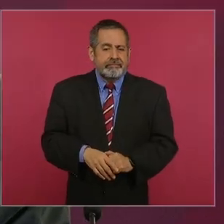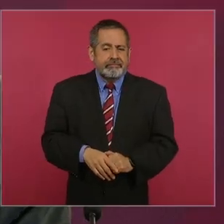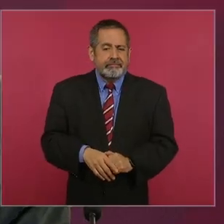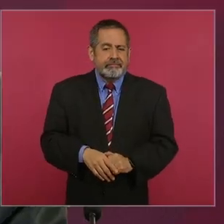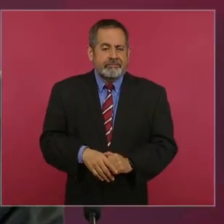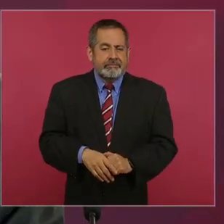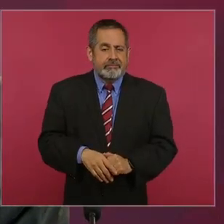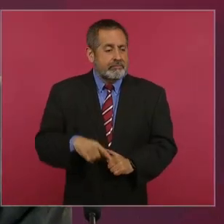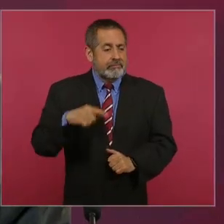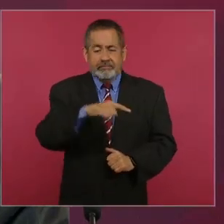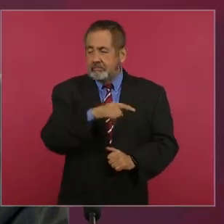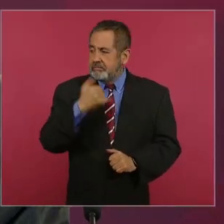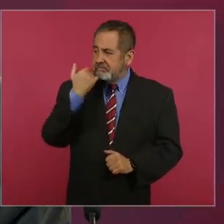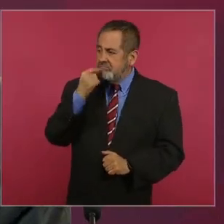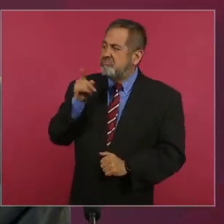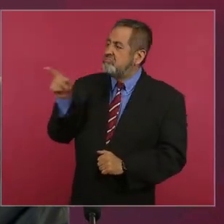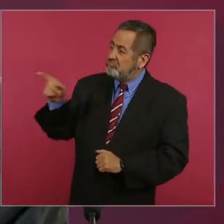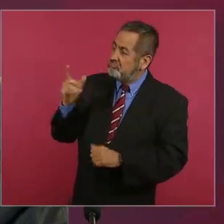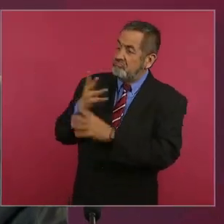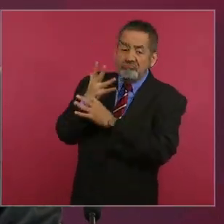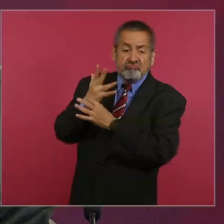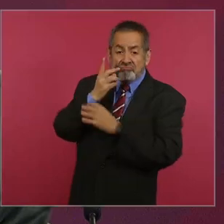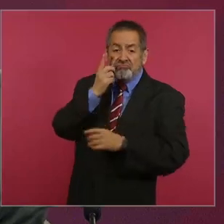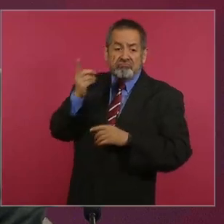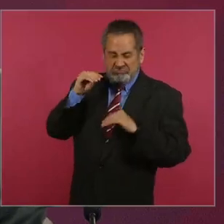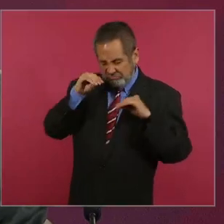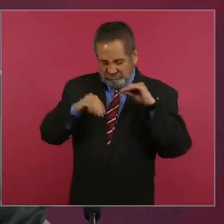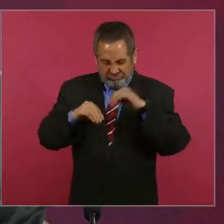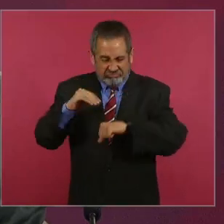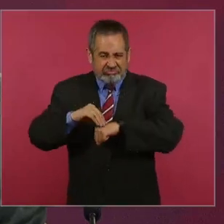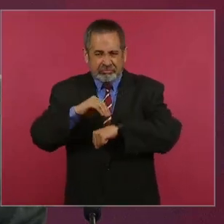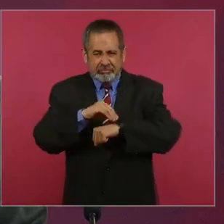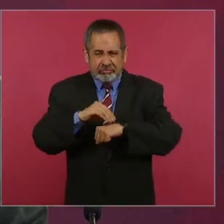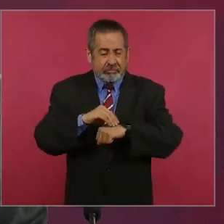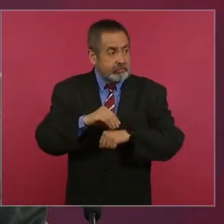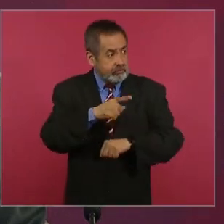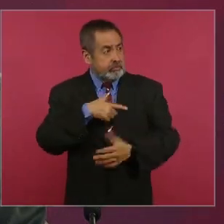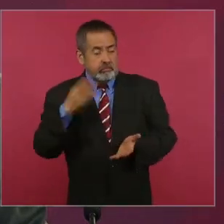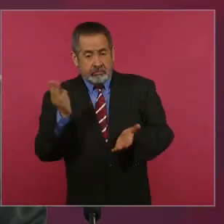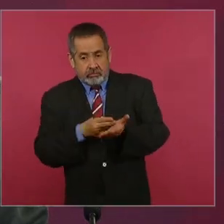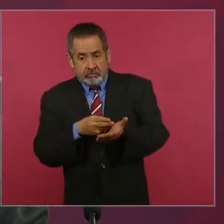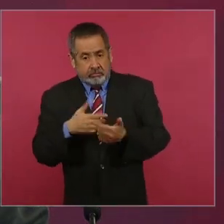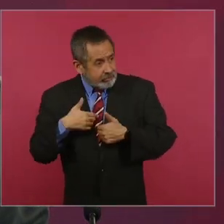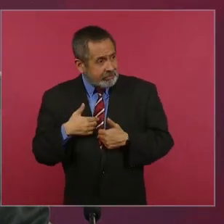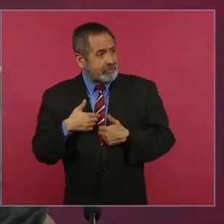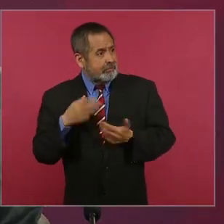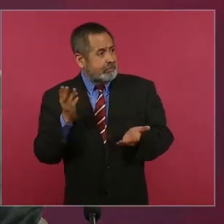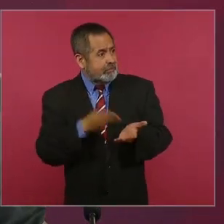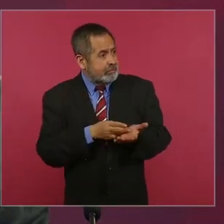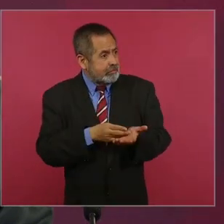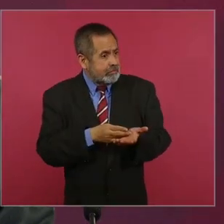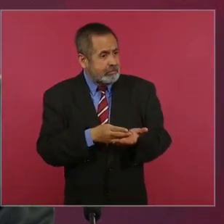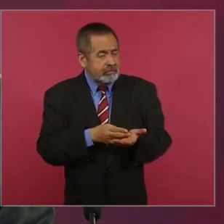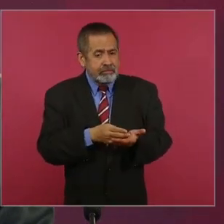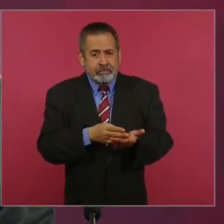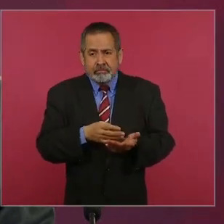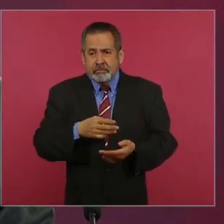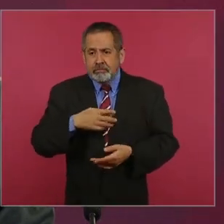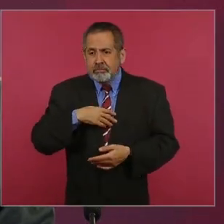puso otras cosas y hasta me multaron por eso, me sancionaron